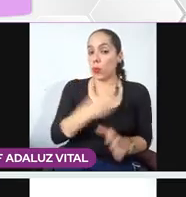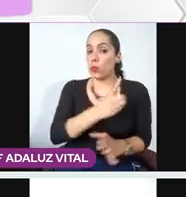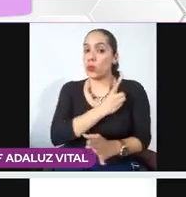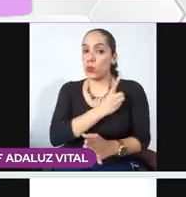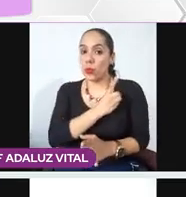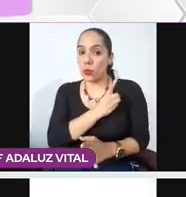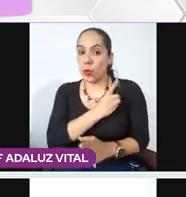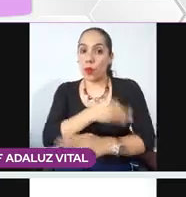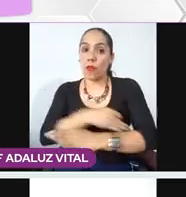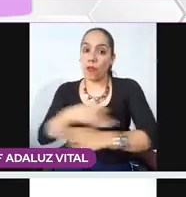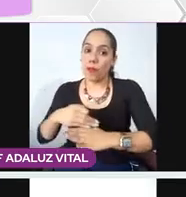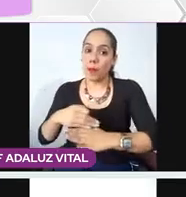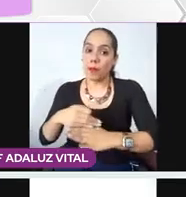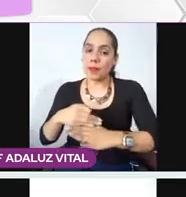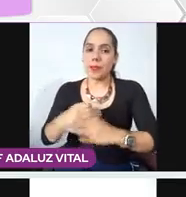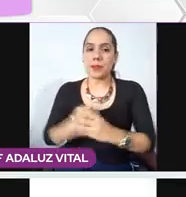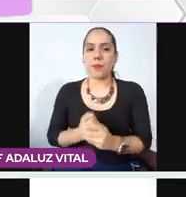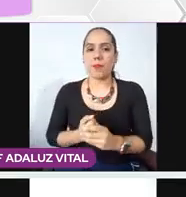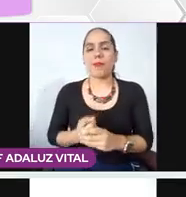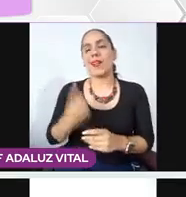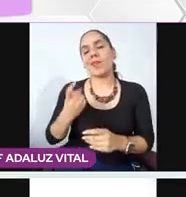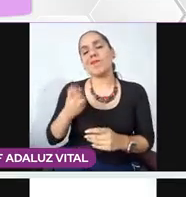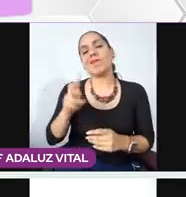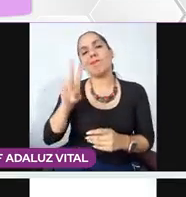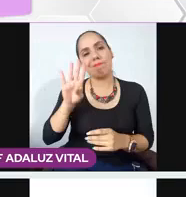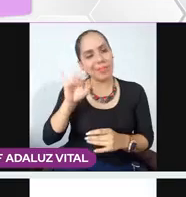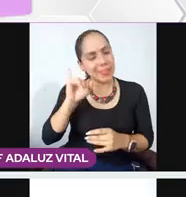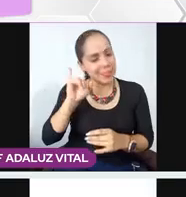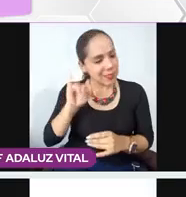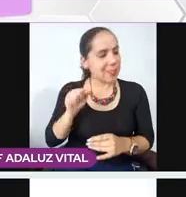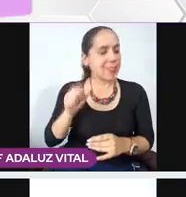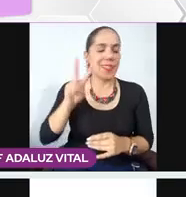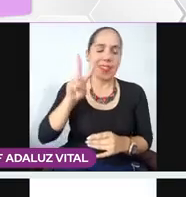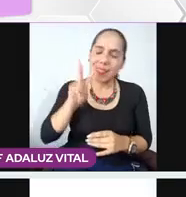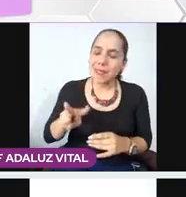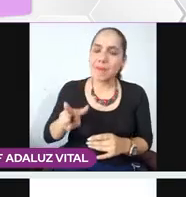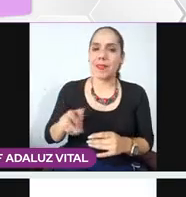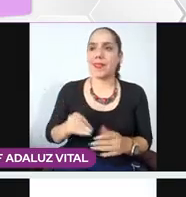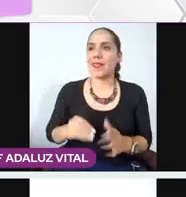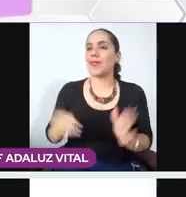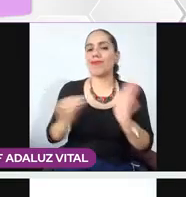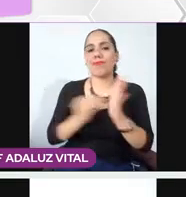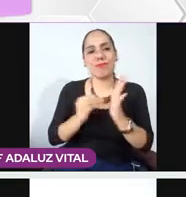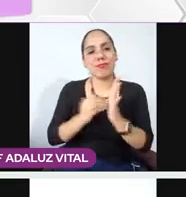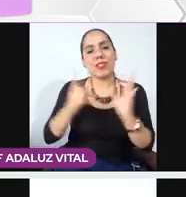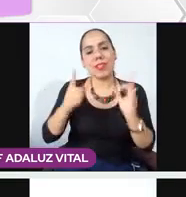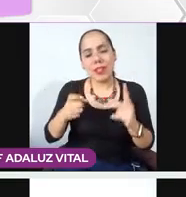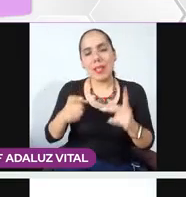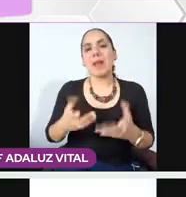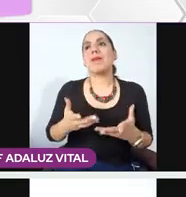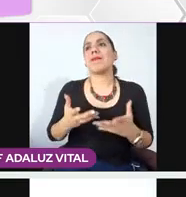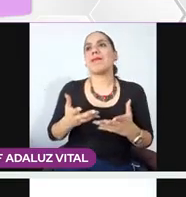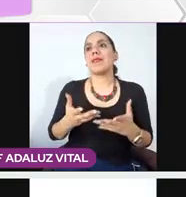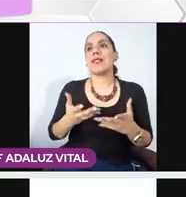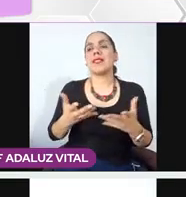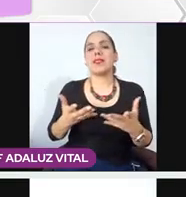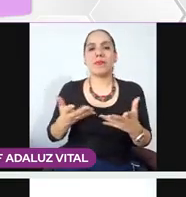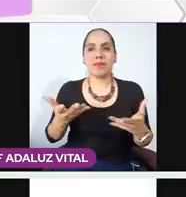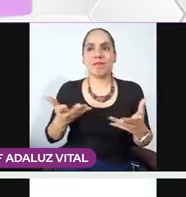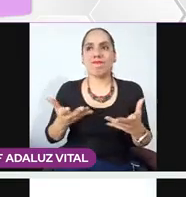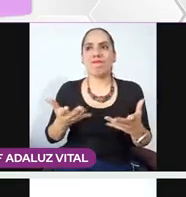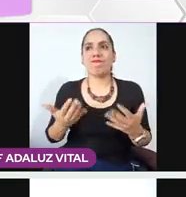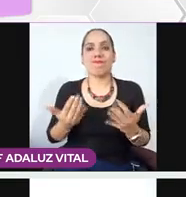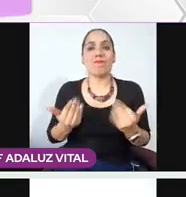lastimosamente y desgraciadamente todavía existen estas señalaciones o estas etiquetas para las